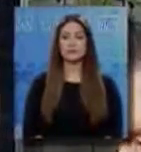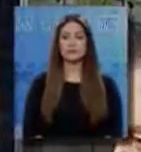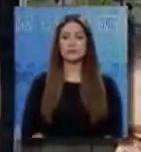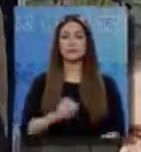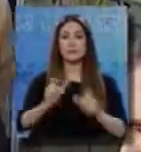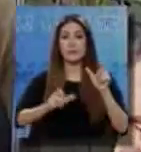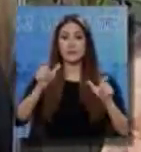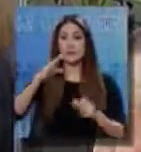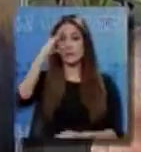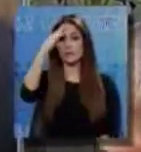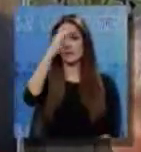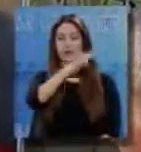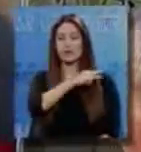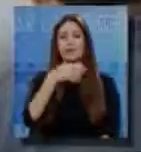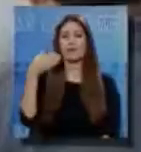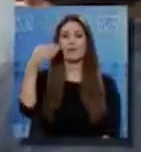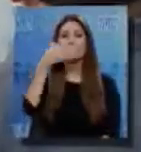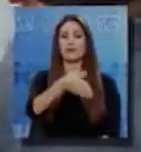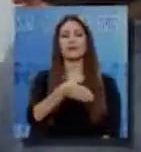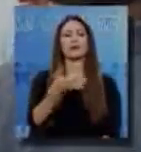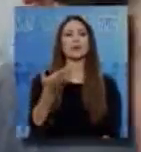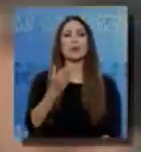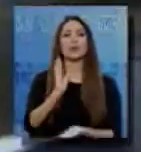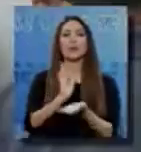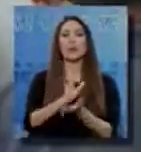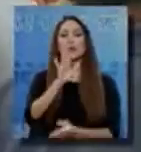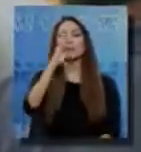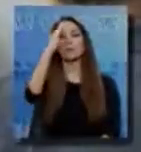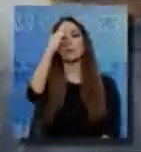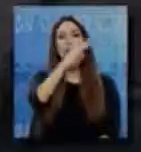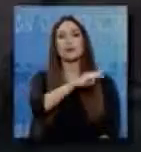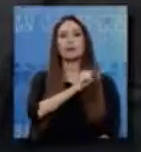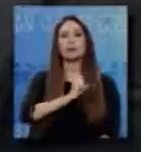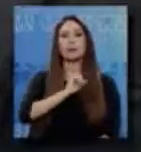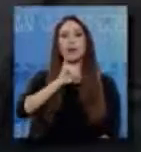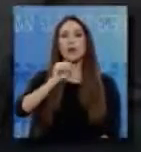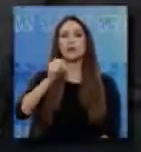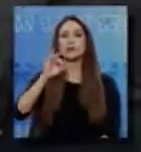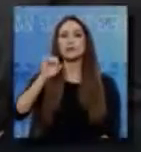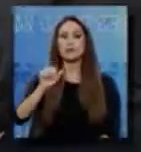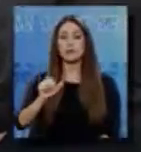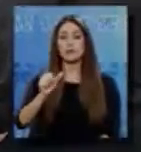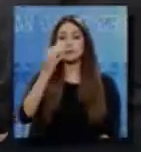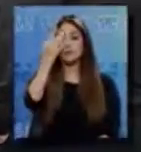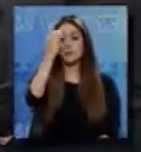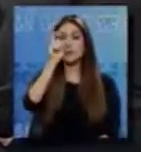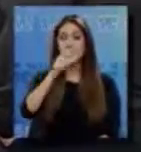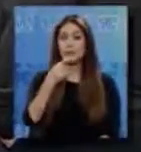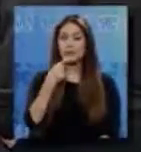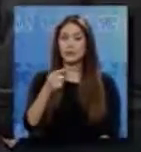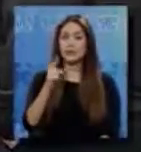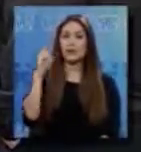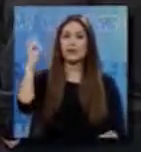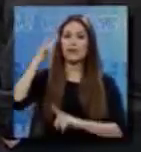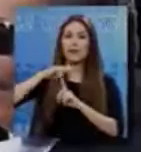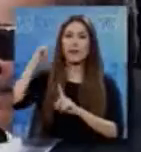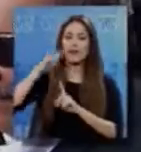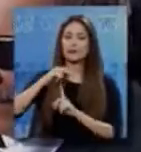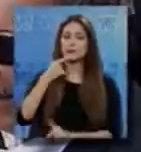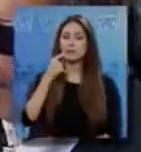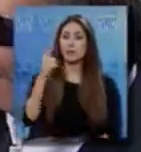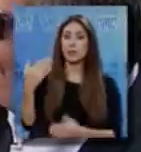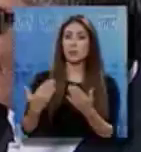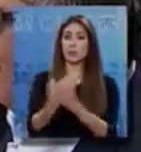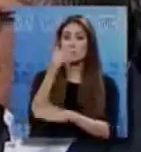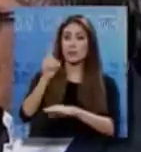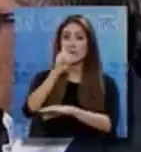militares en servicio pasivo llegaron al edificio del Instituto de Seguridad Social de las Fuerzas Armadas con la noticia de que el brigadier de la FAE, Juan Francisco Vivero, es el